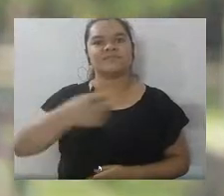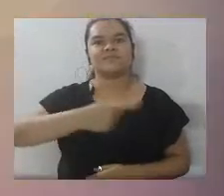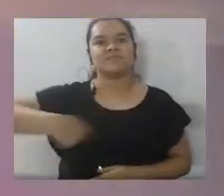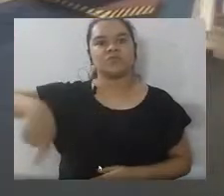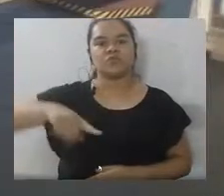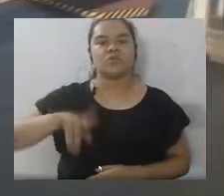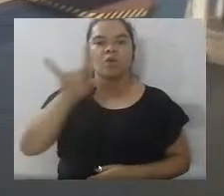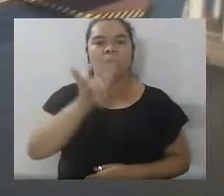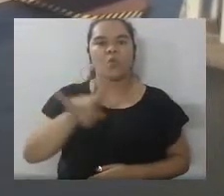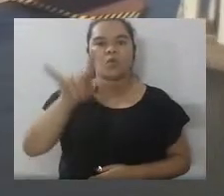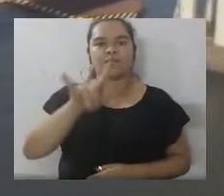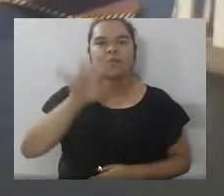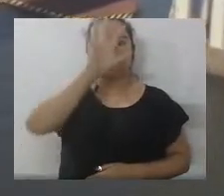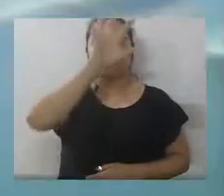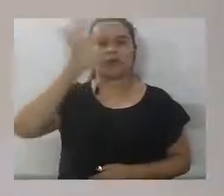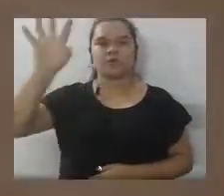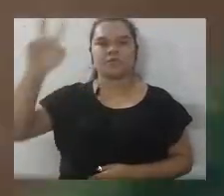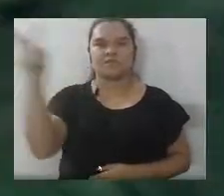2 provincias.